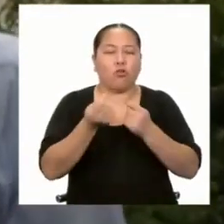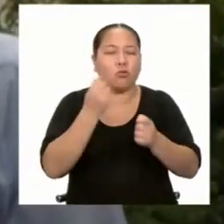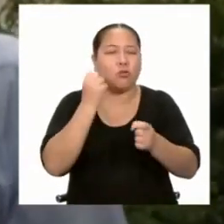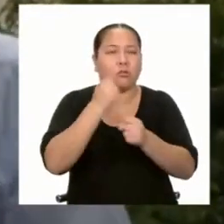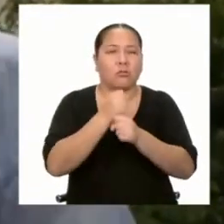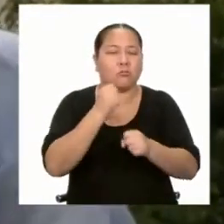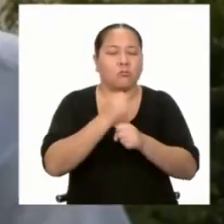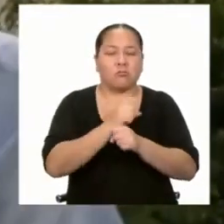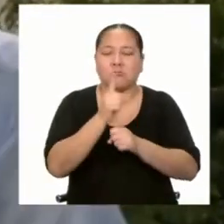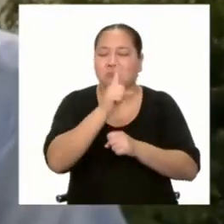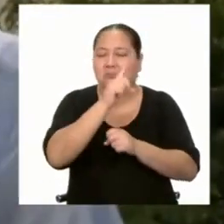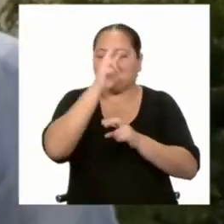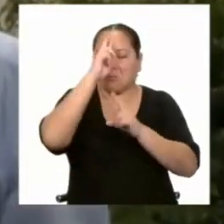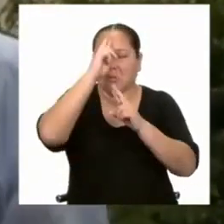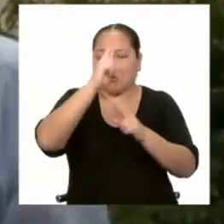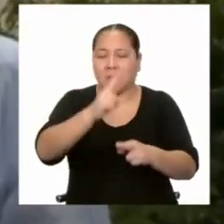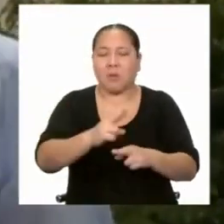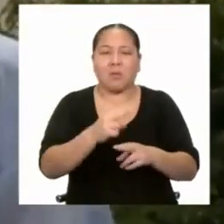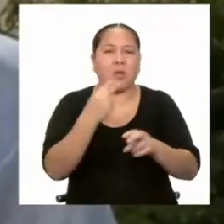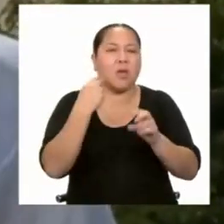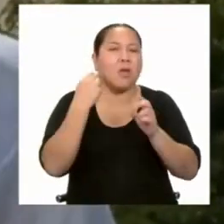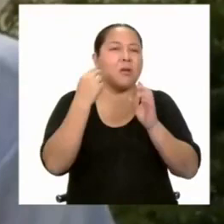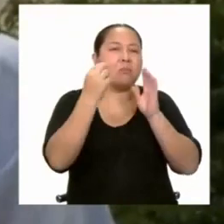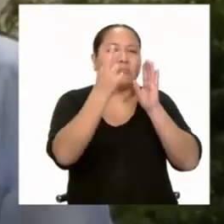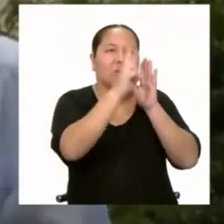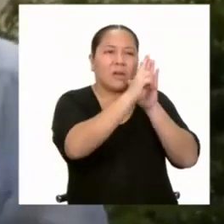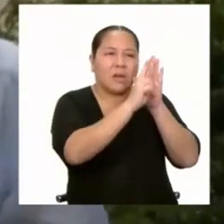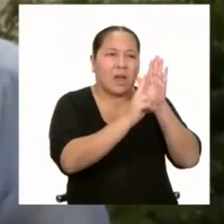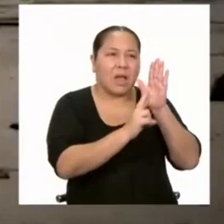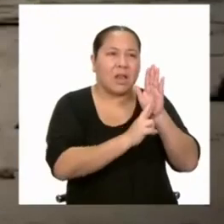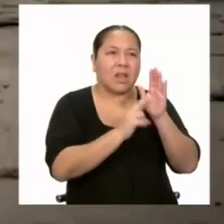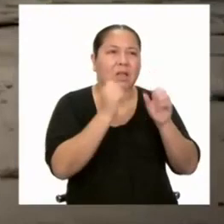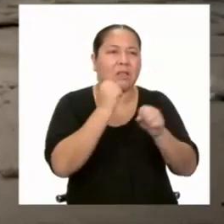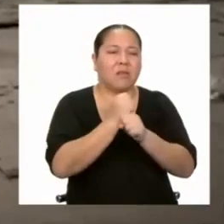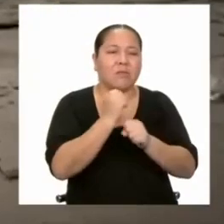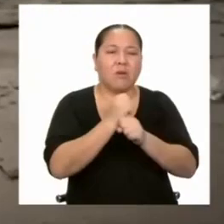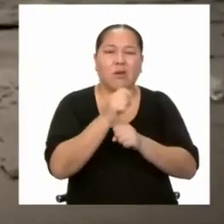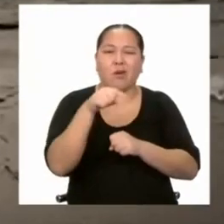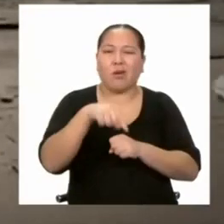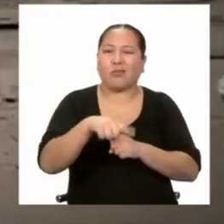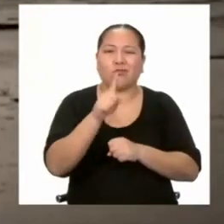de trabajo, absolutamente nada, es ilegal.